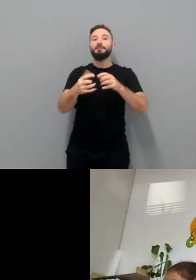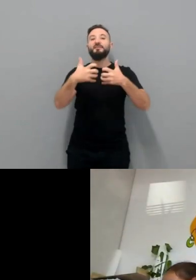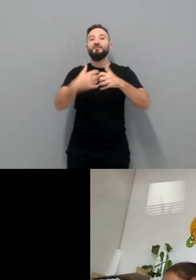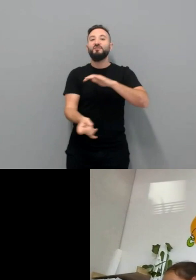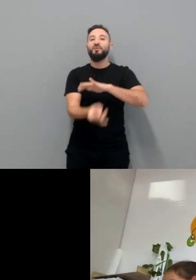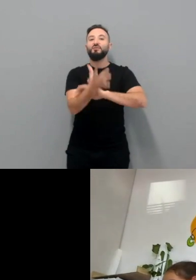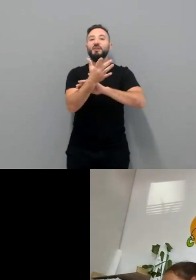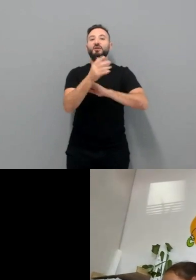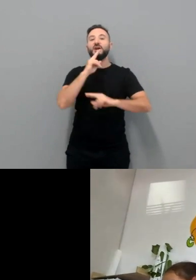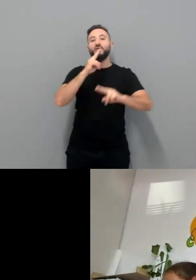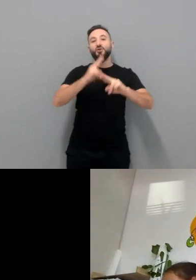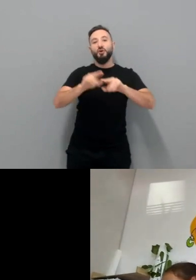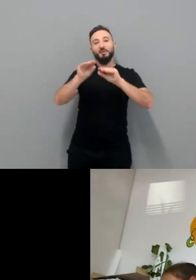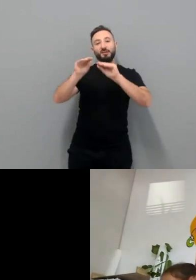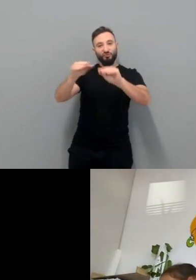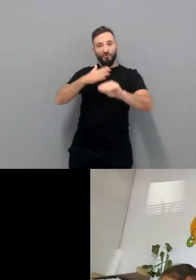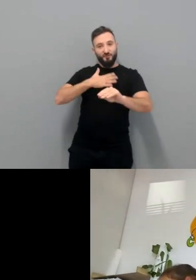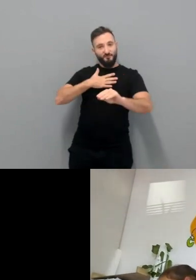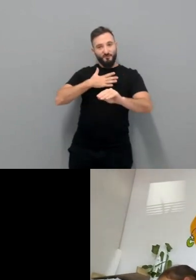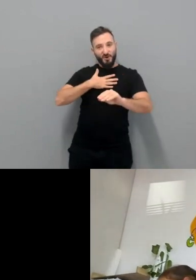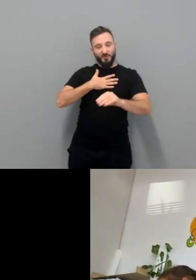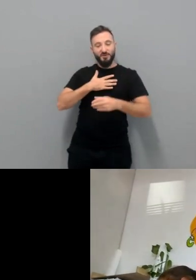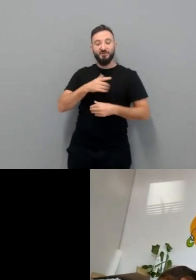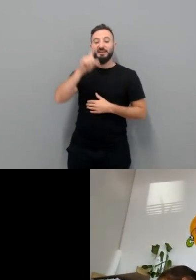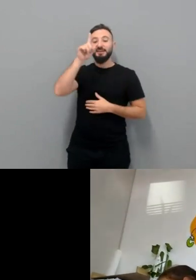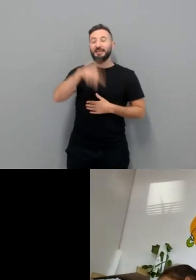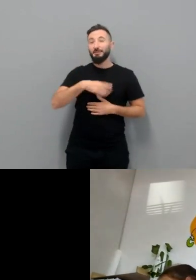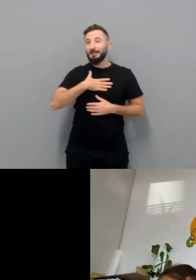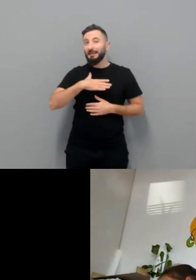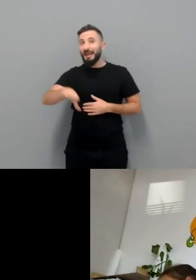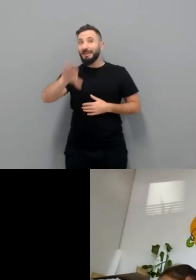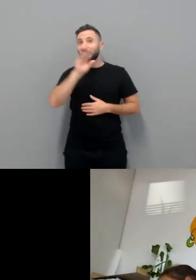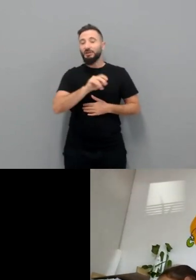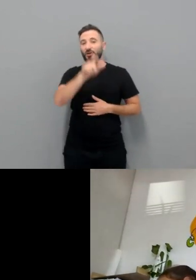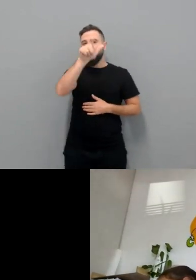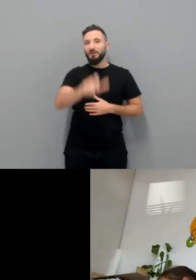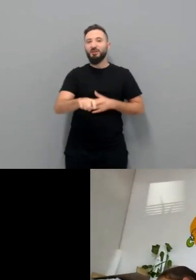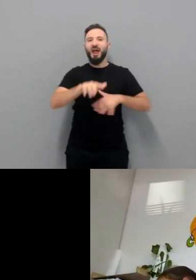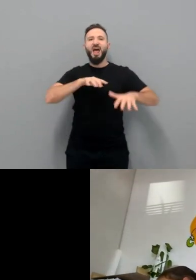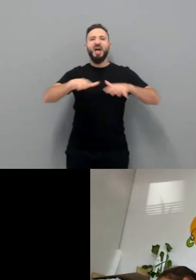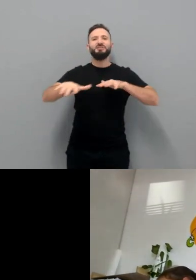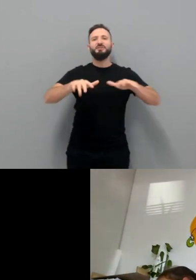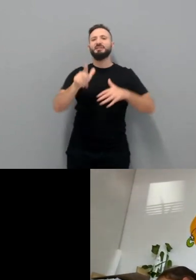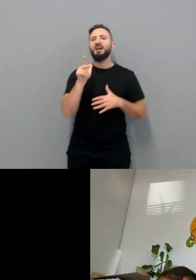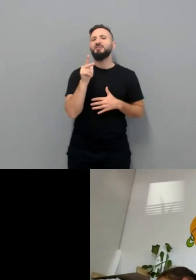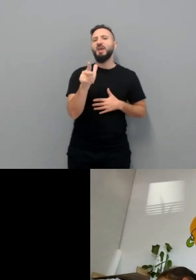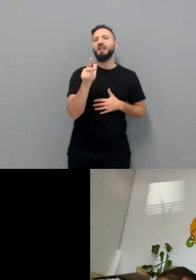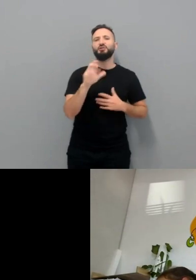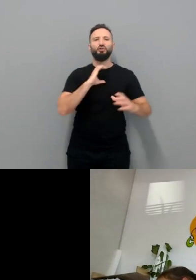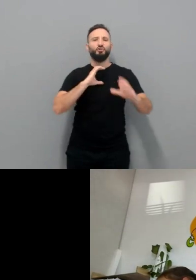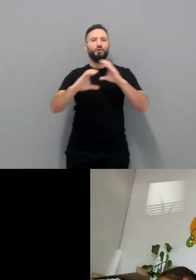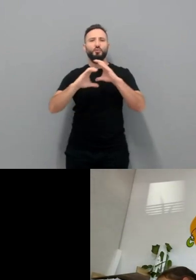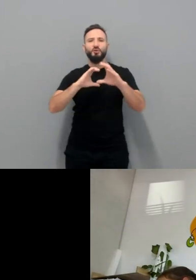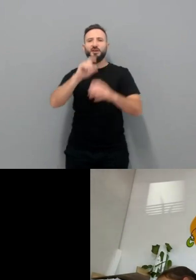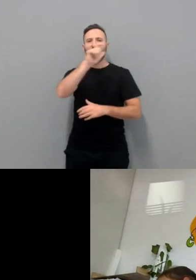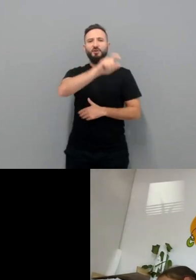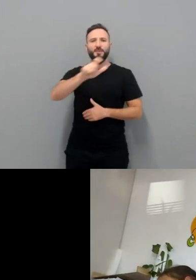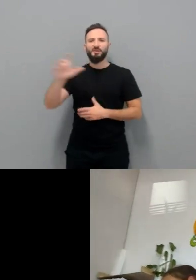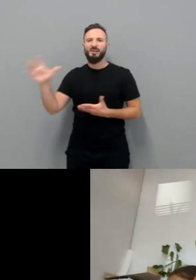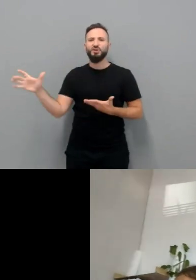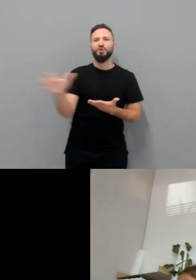con su propio nombre, y tengo entendido que es muy buena activista de los derechos de la comunicación de todas las